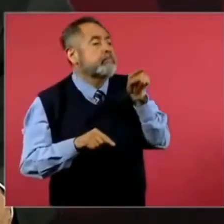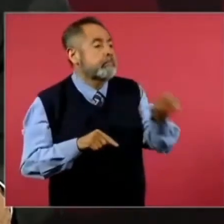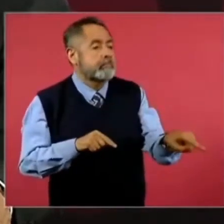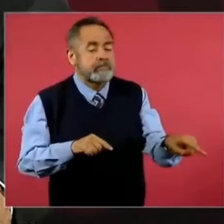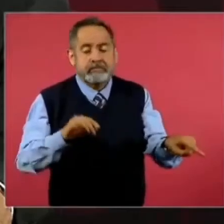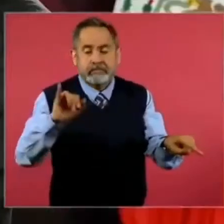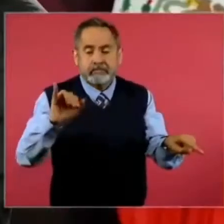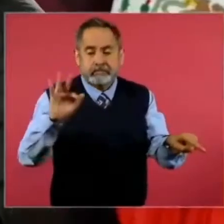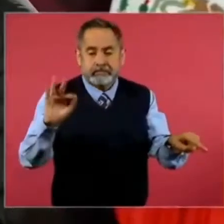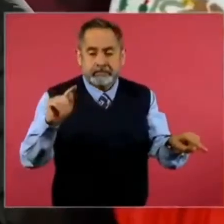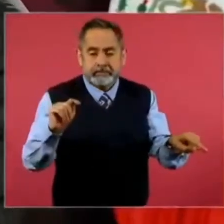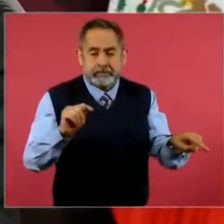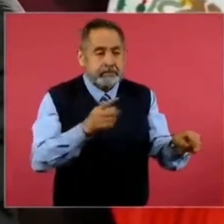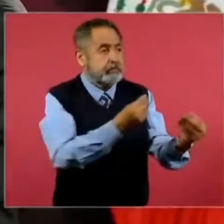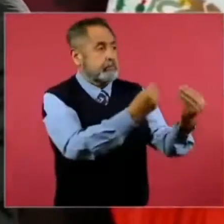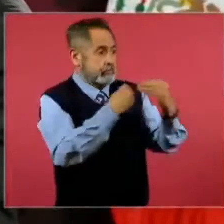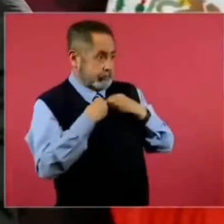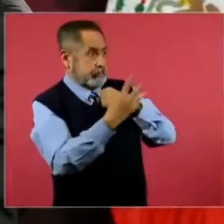el Instituto de